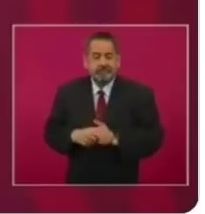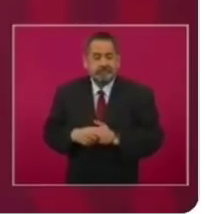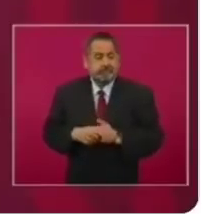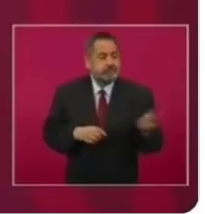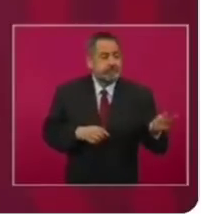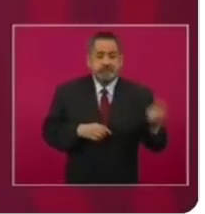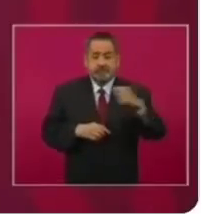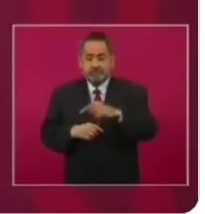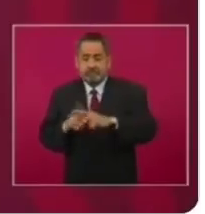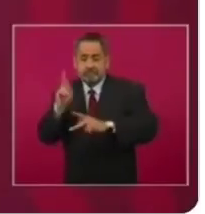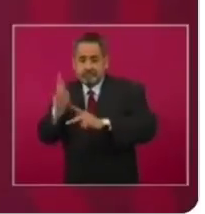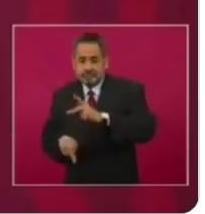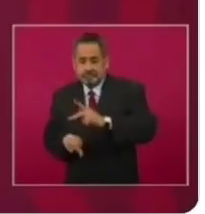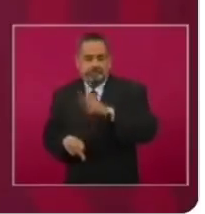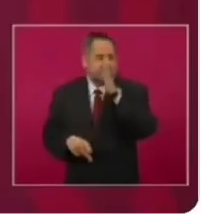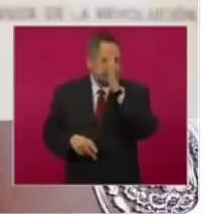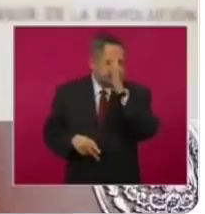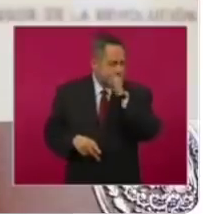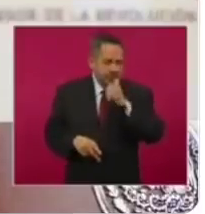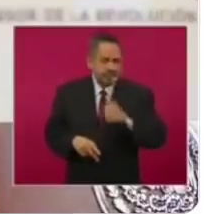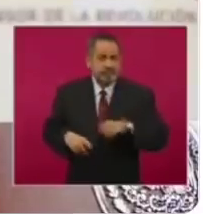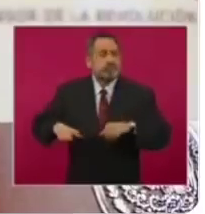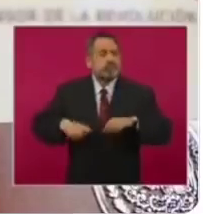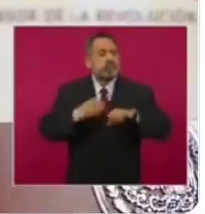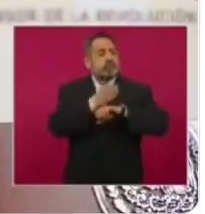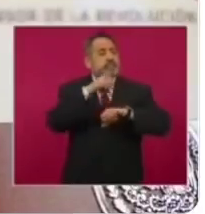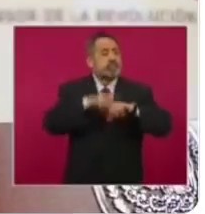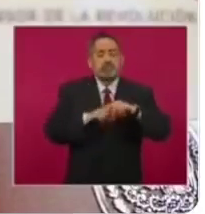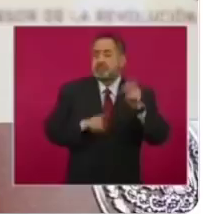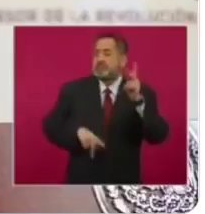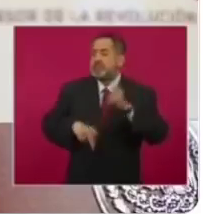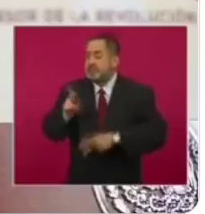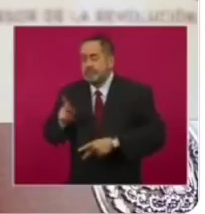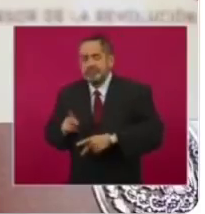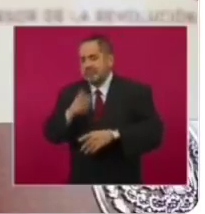podrían ningún gobierno estatal detener